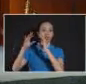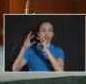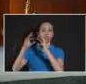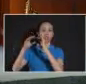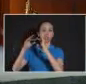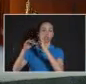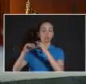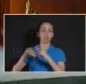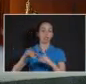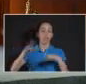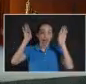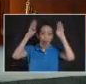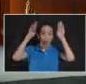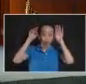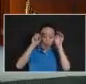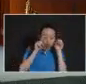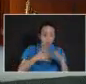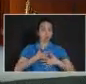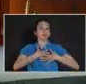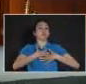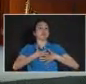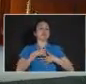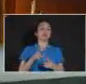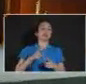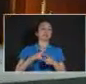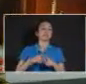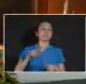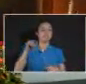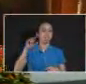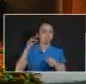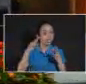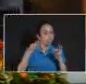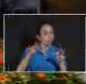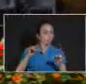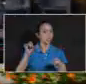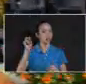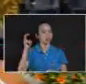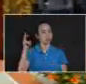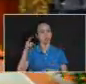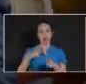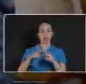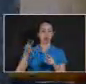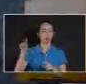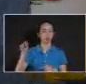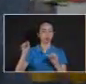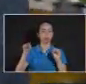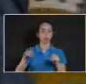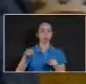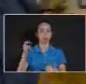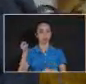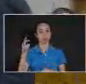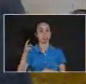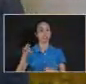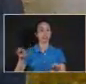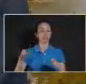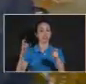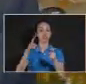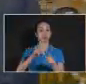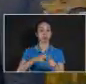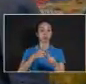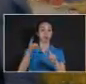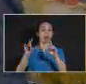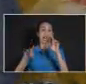El burro se asustó y trató otra vez, pero ya solo rebuznó. Entonces, cuando a alguien le suena la flauta, hay que tener